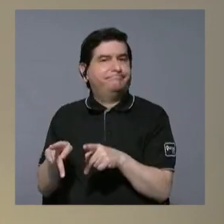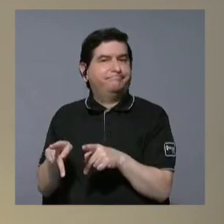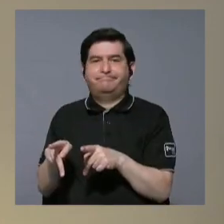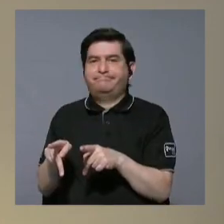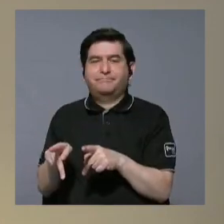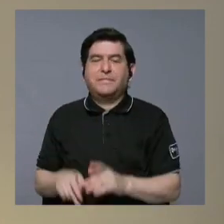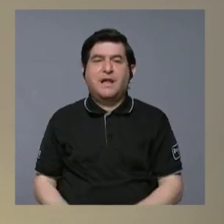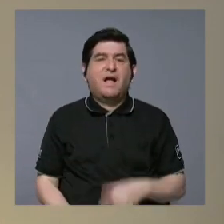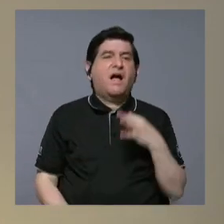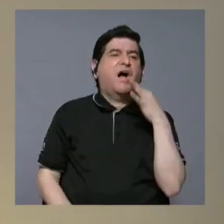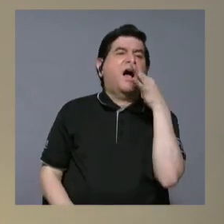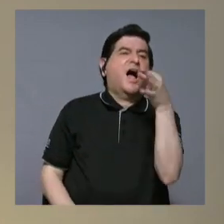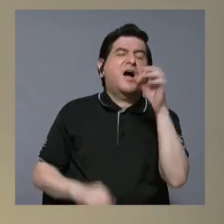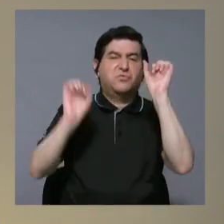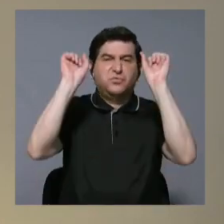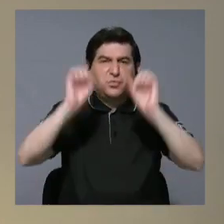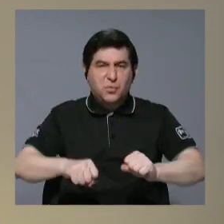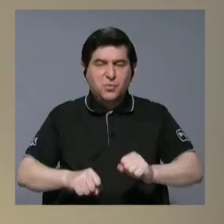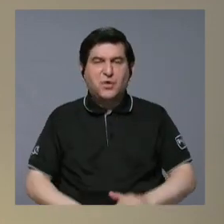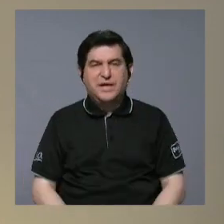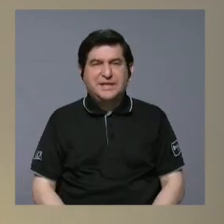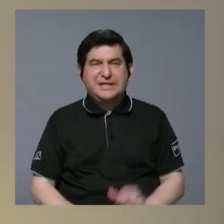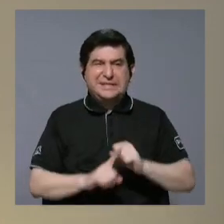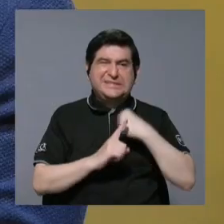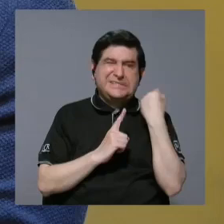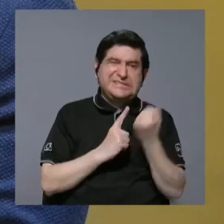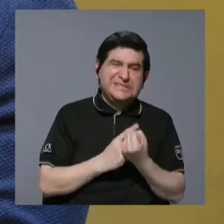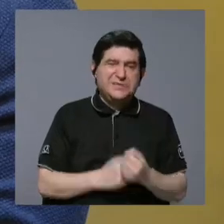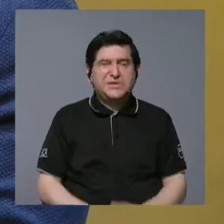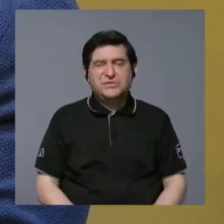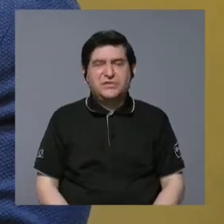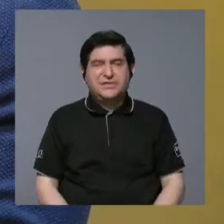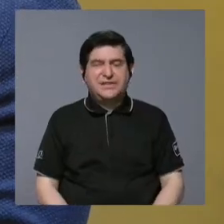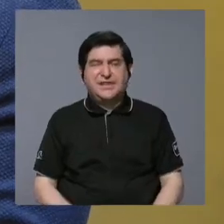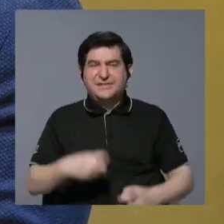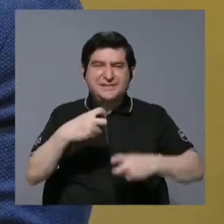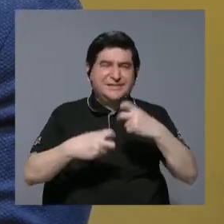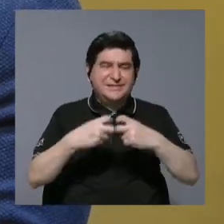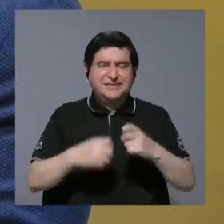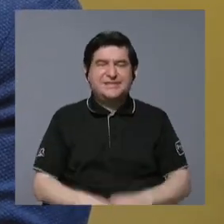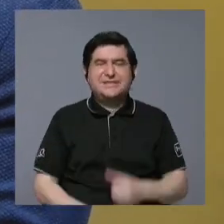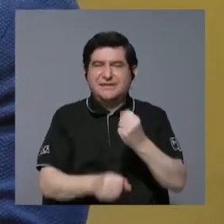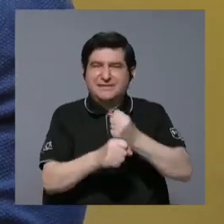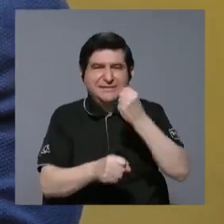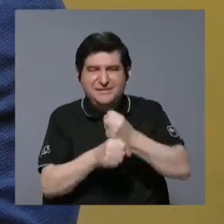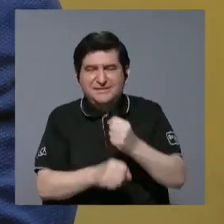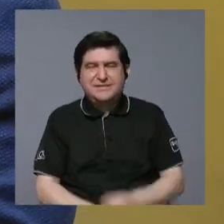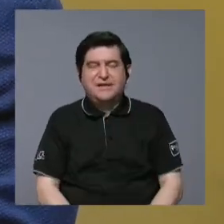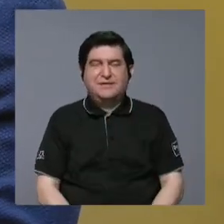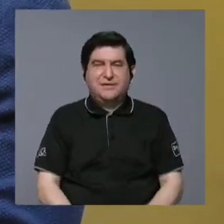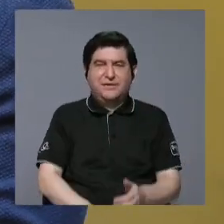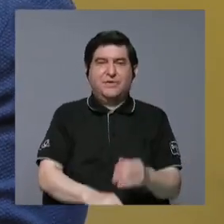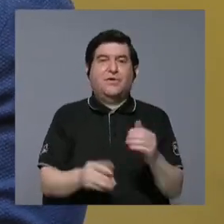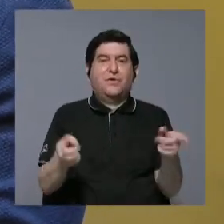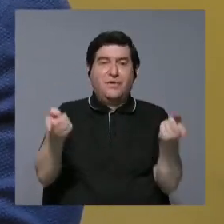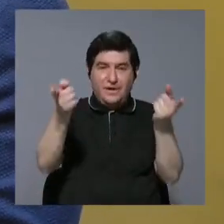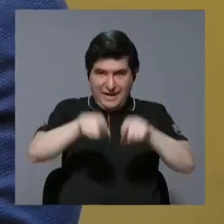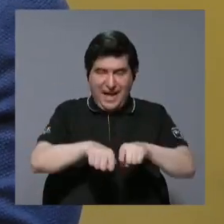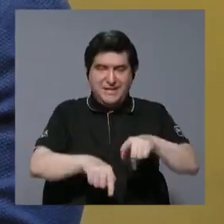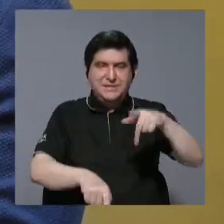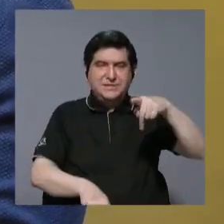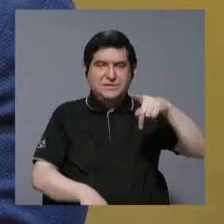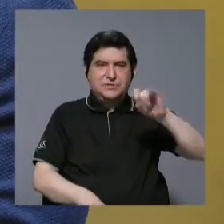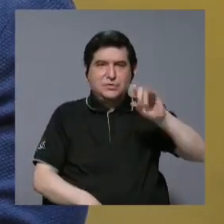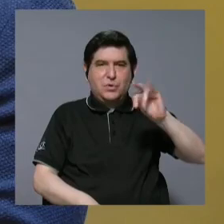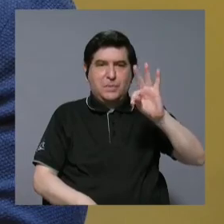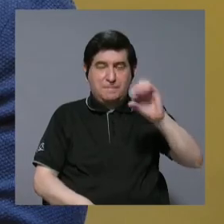en el largo plazo se pueden dar diferencias en el desempeño. Uno podría hablar de ese caso, el caso Pinto, ¿verdad? Una orientación fuerte